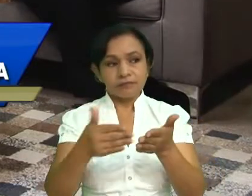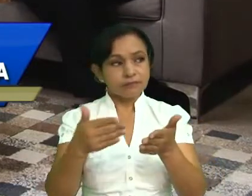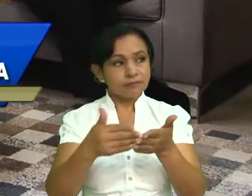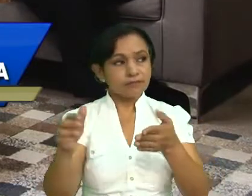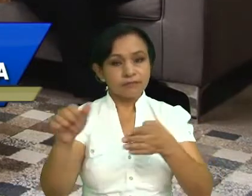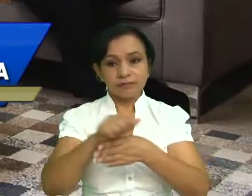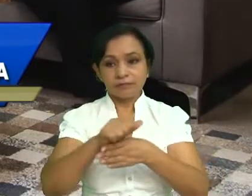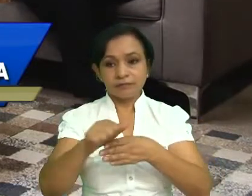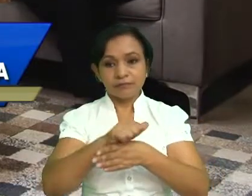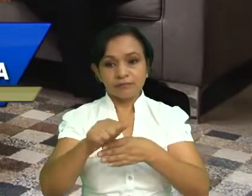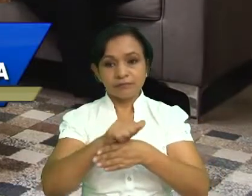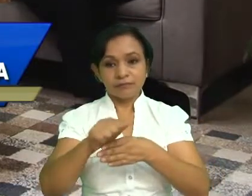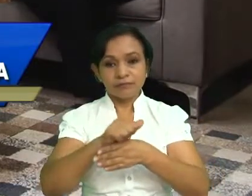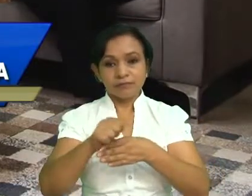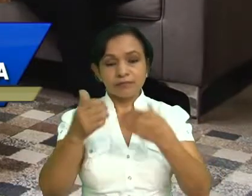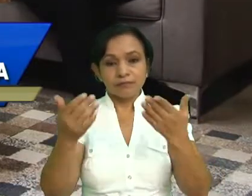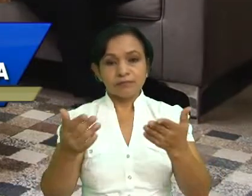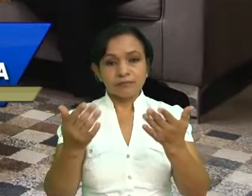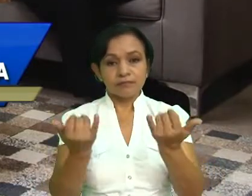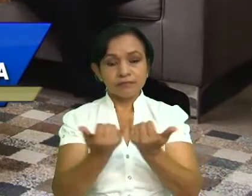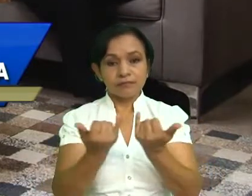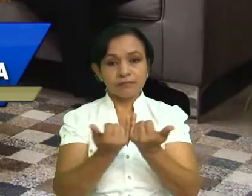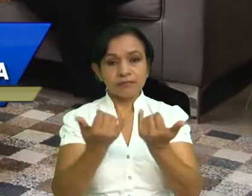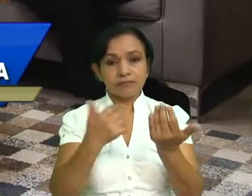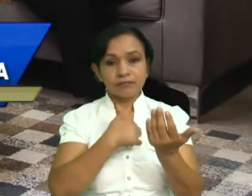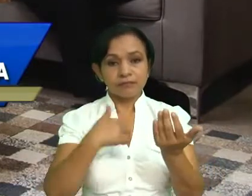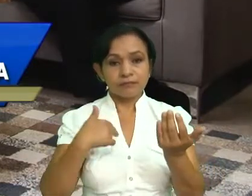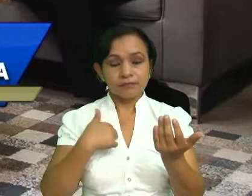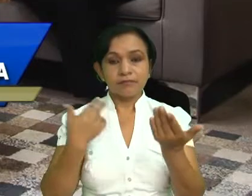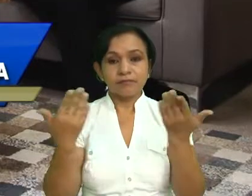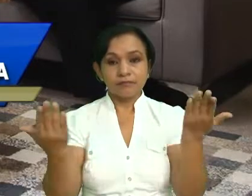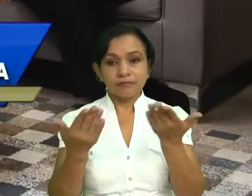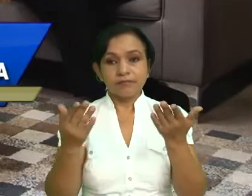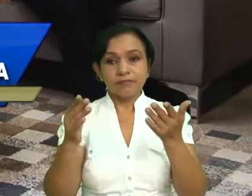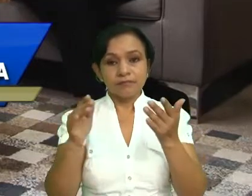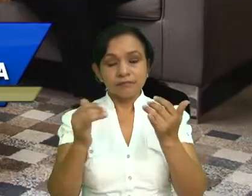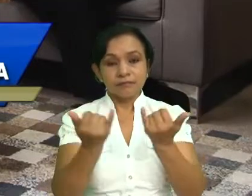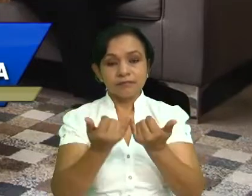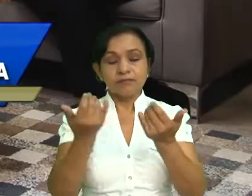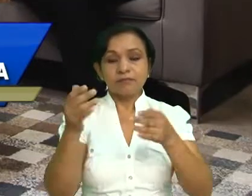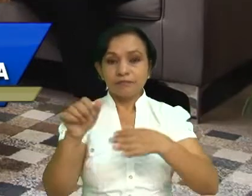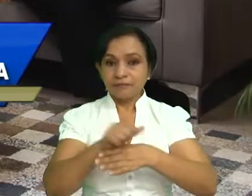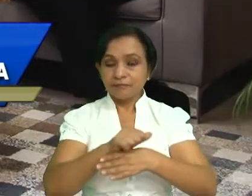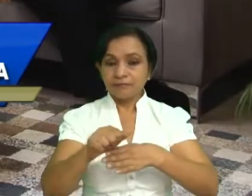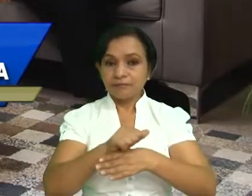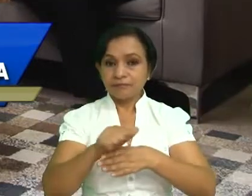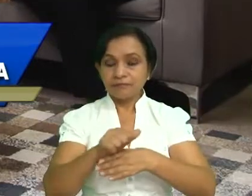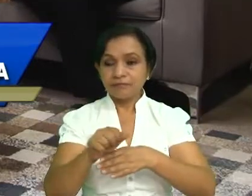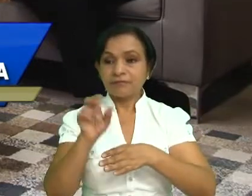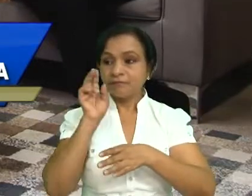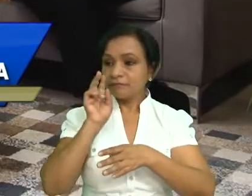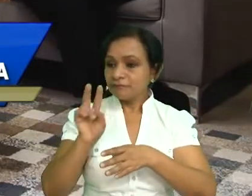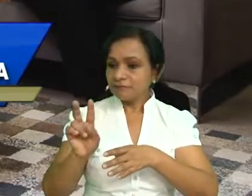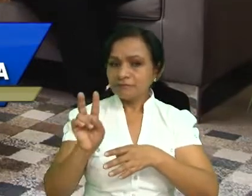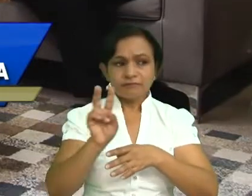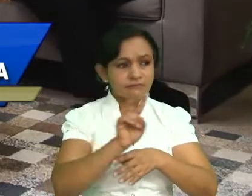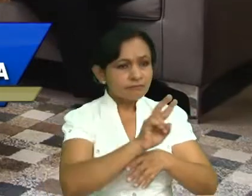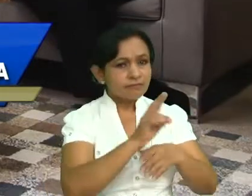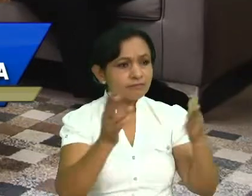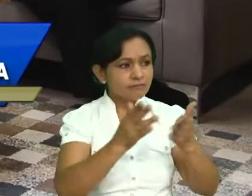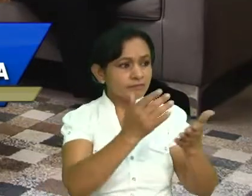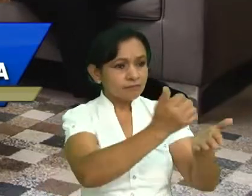prácticas, lavado de manos, lo damos como por sentado a veces, pero pocas veces lo practicamos, y ahí viene una